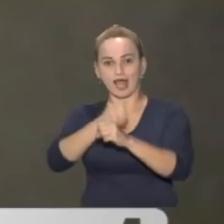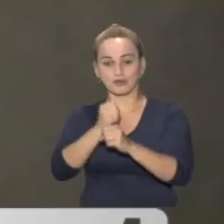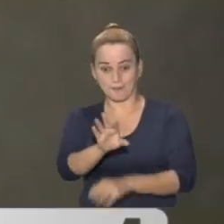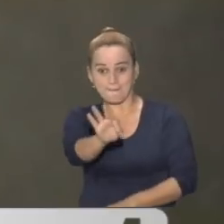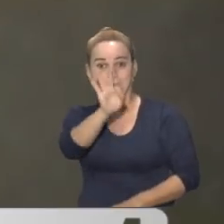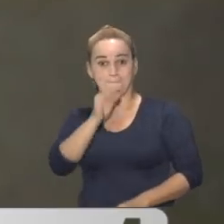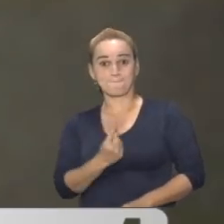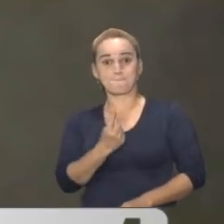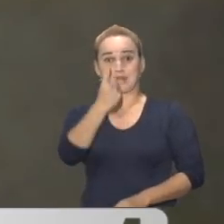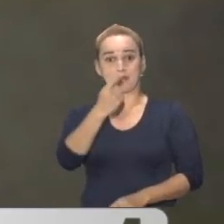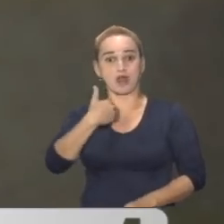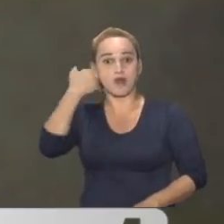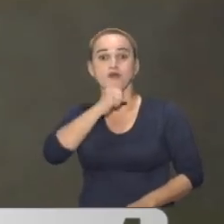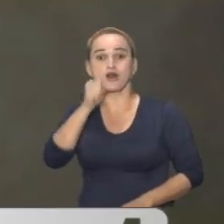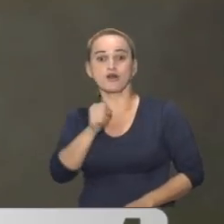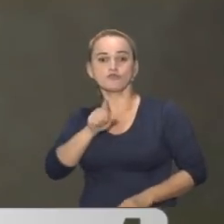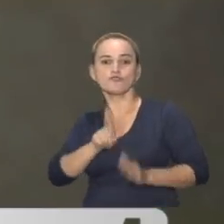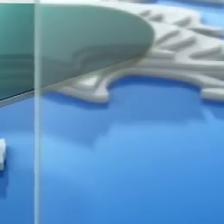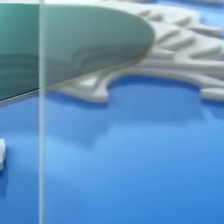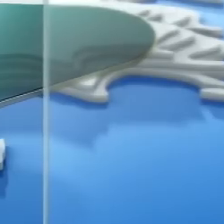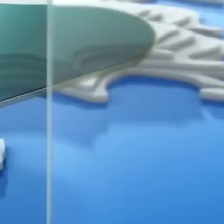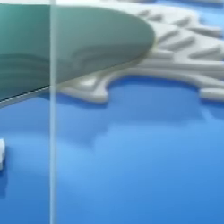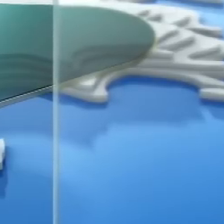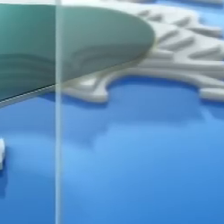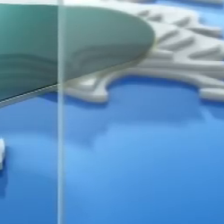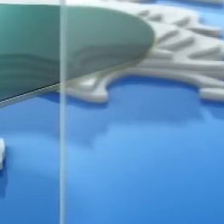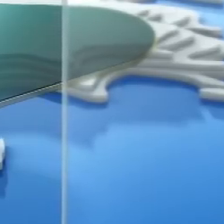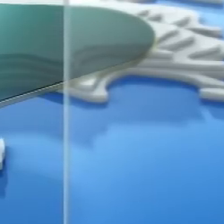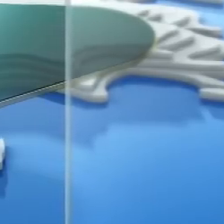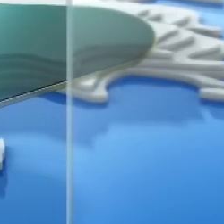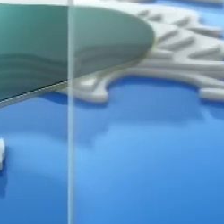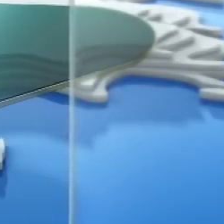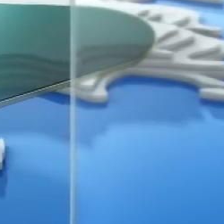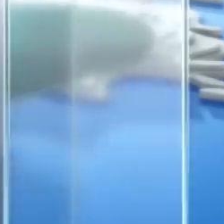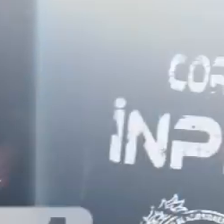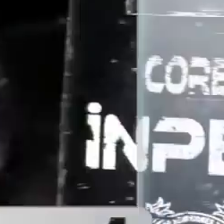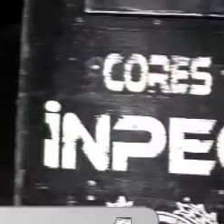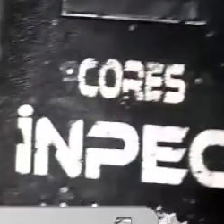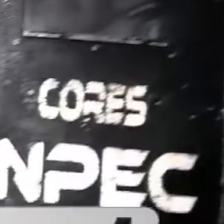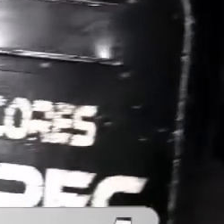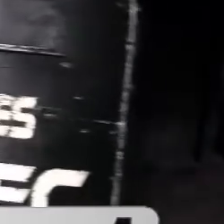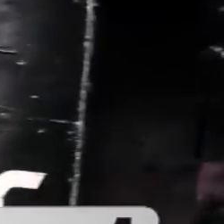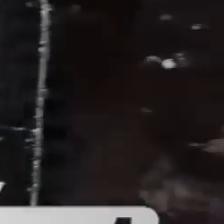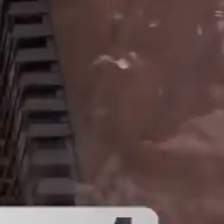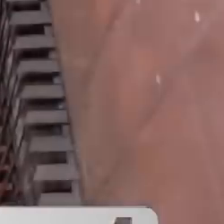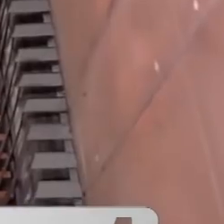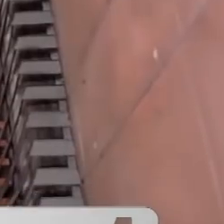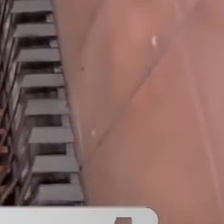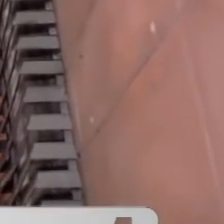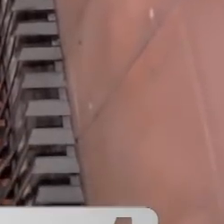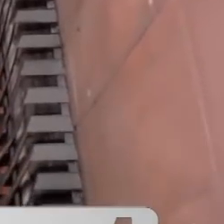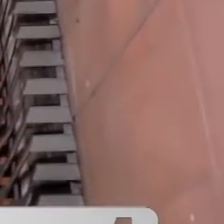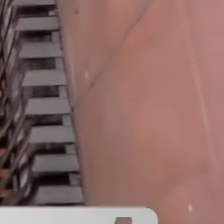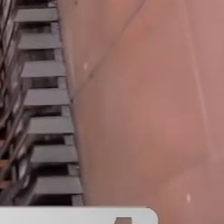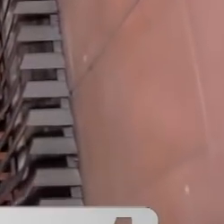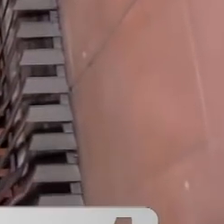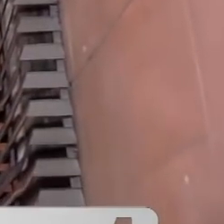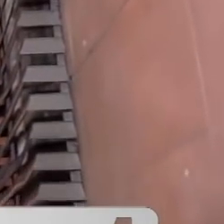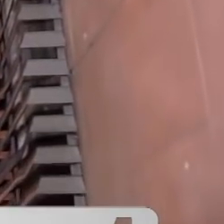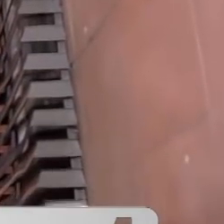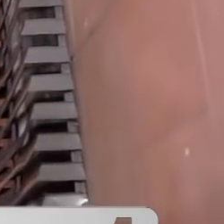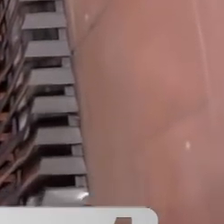persona de mayor edad en llegar al espacio. redada en más de 40 cárceles del